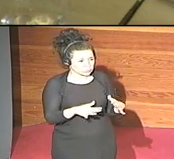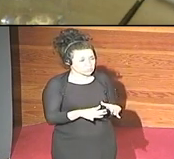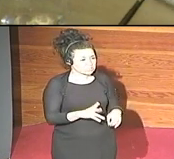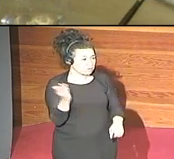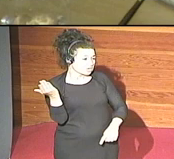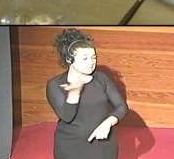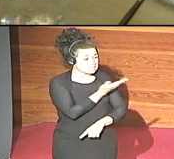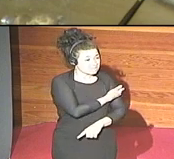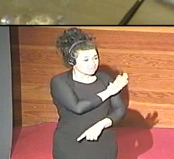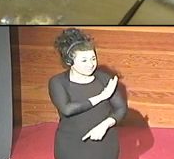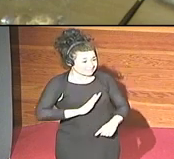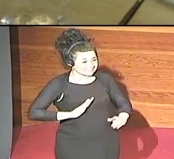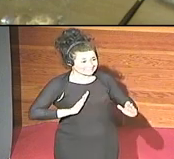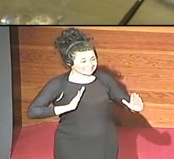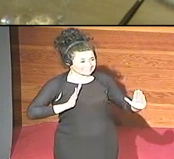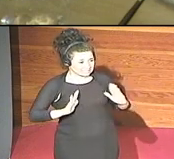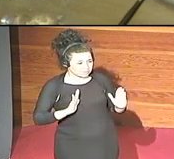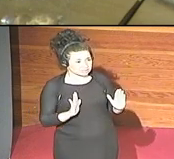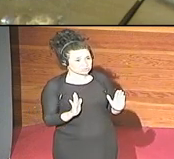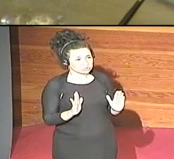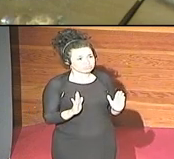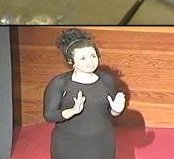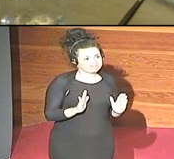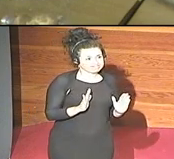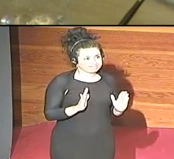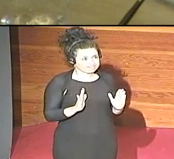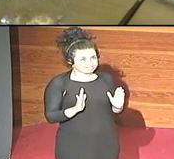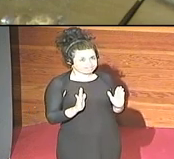momento parecen no dar